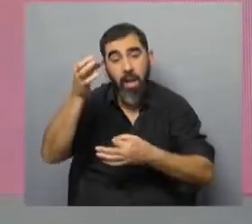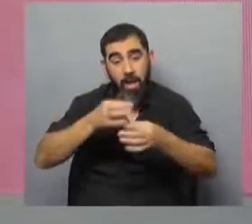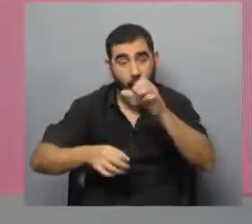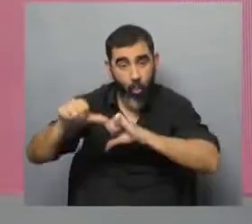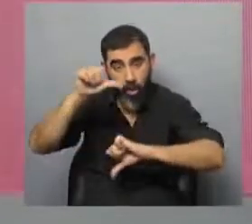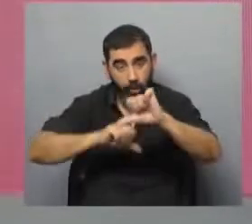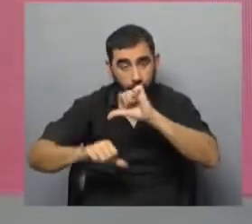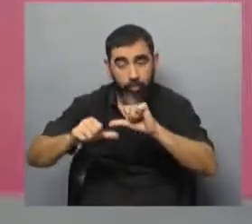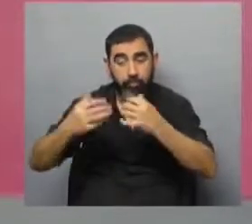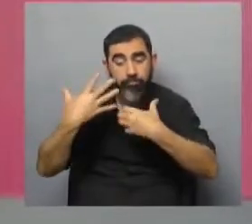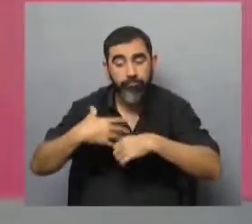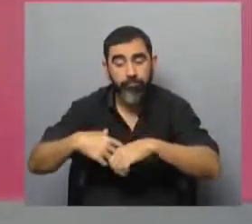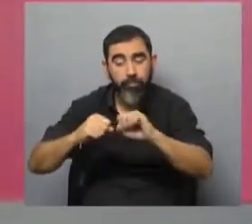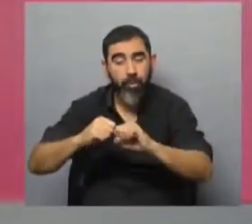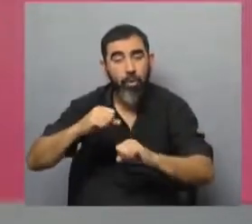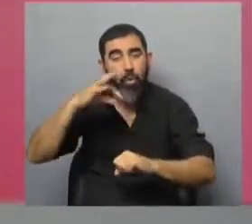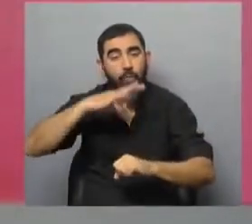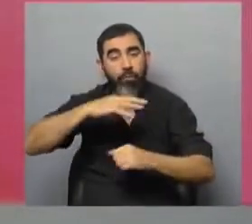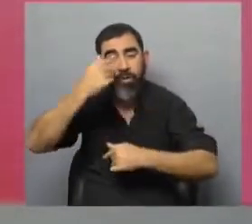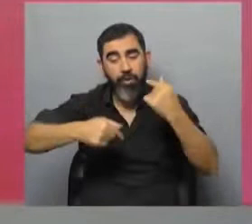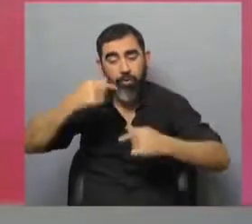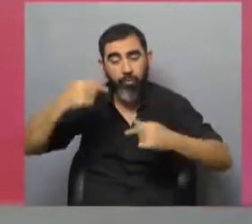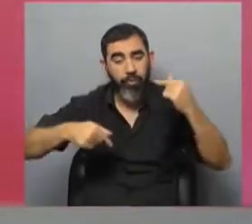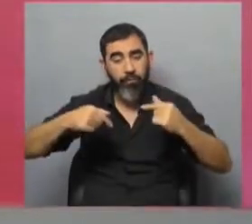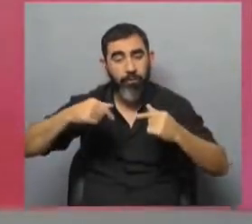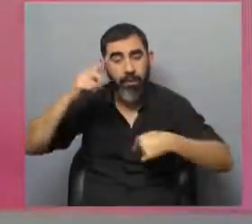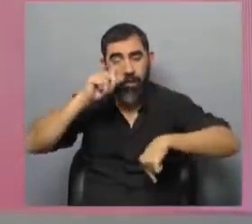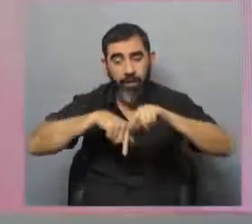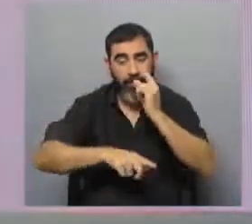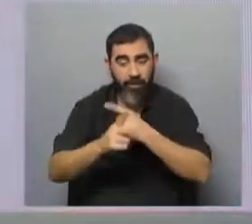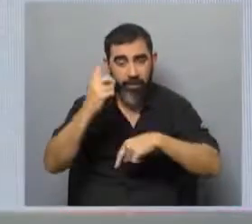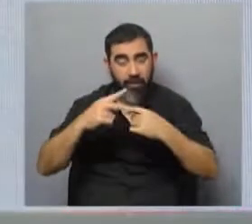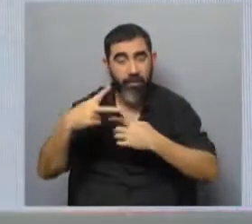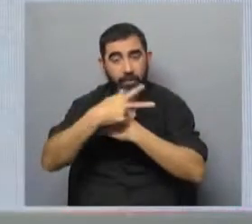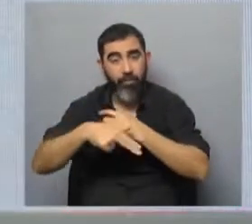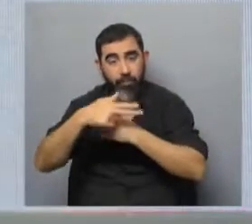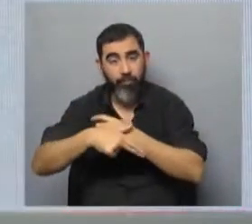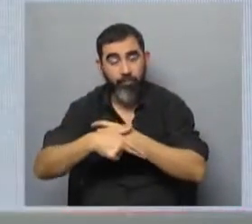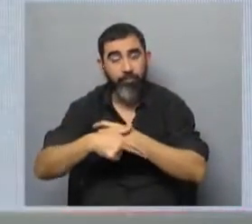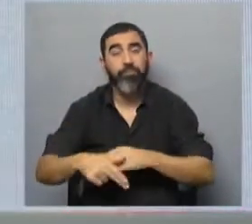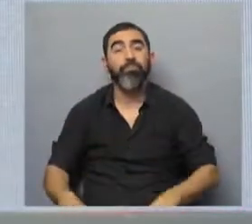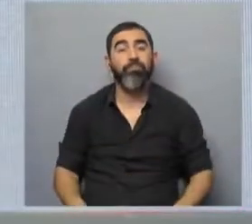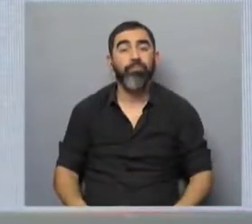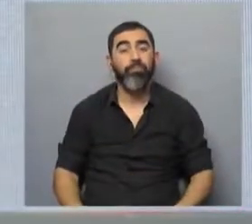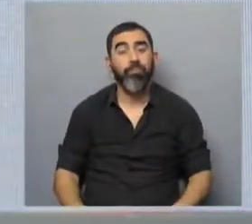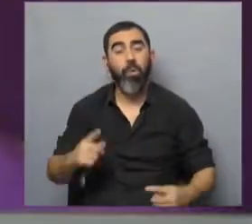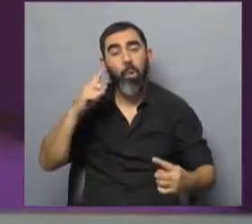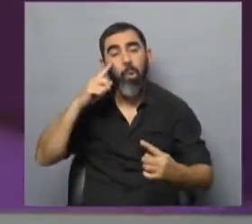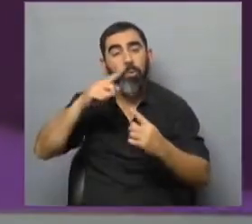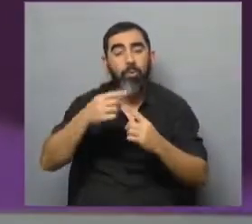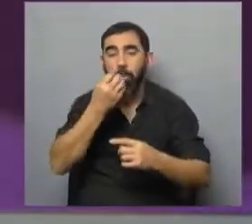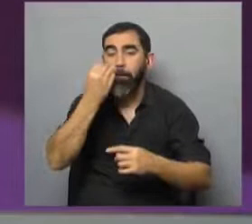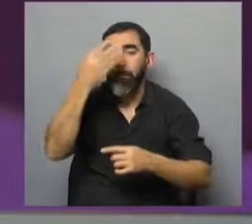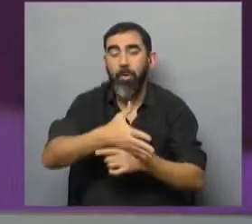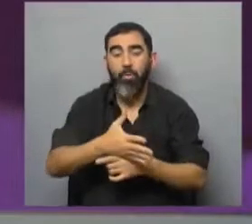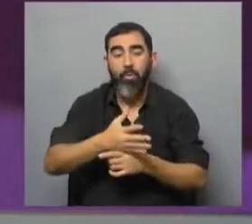para tratar de identificar las variantes que circulaban en las poblaciones de rodeo ovino y también puede ser caprino, con el fin de mejorar